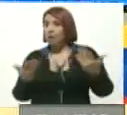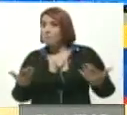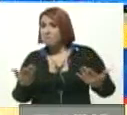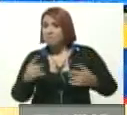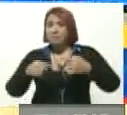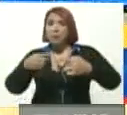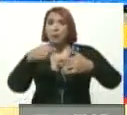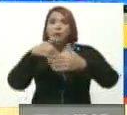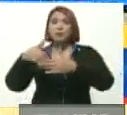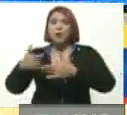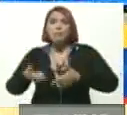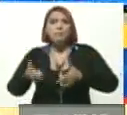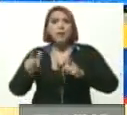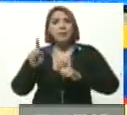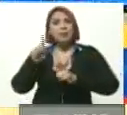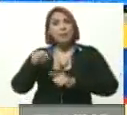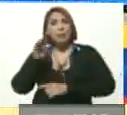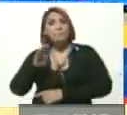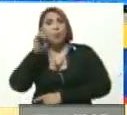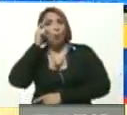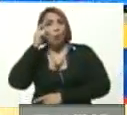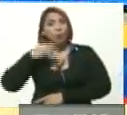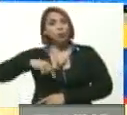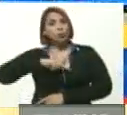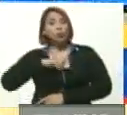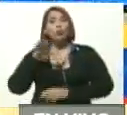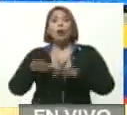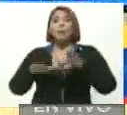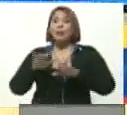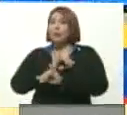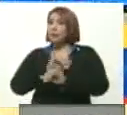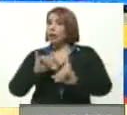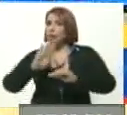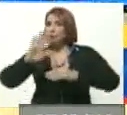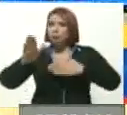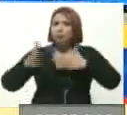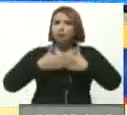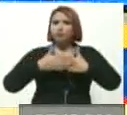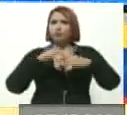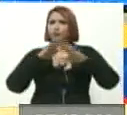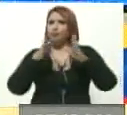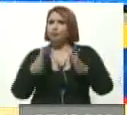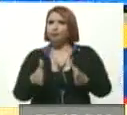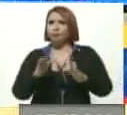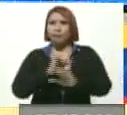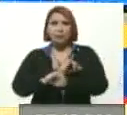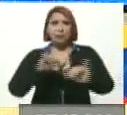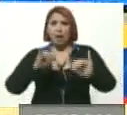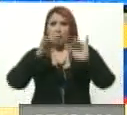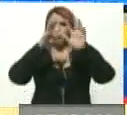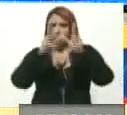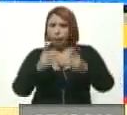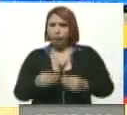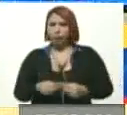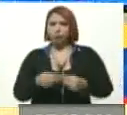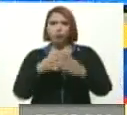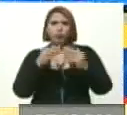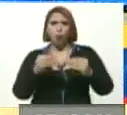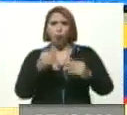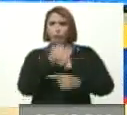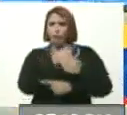Esto nos permite, Boris, que nosotros apenas ya se cierra la mesa y se tiene el resultado mesa por mesa.